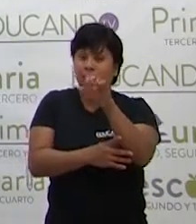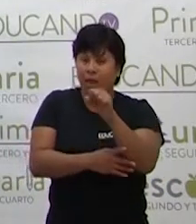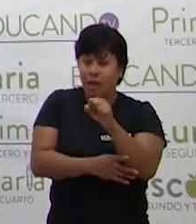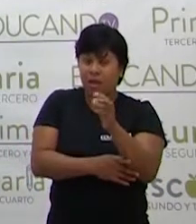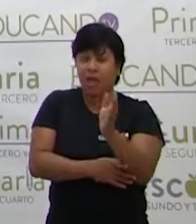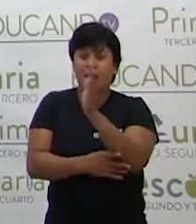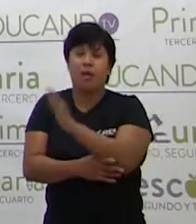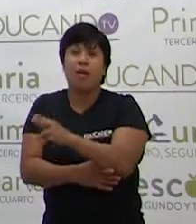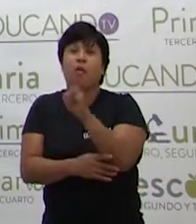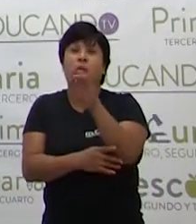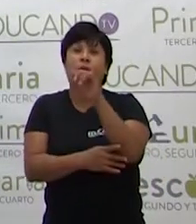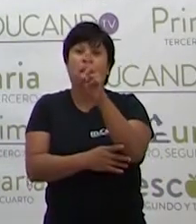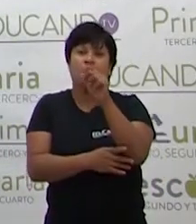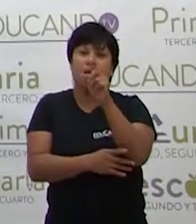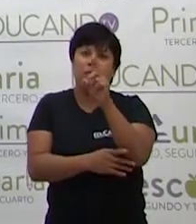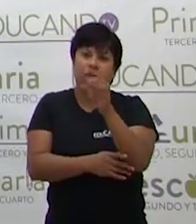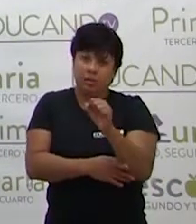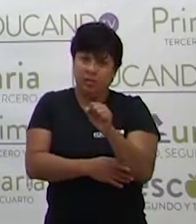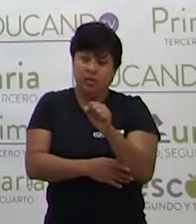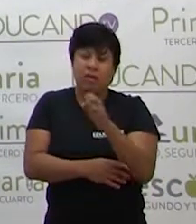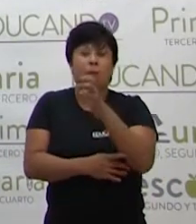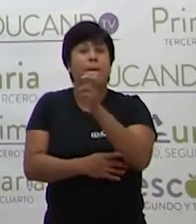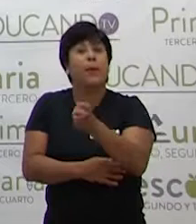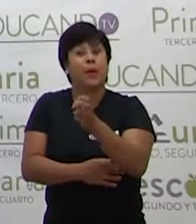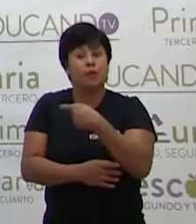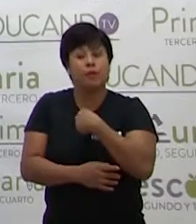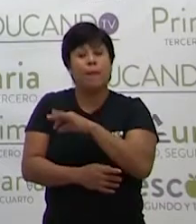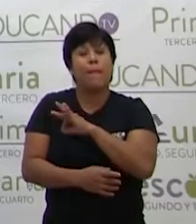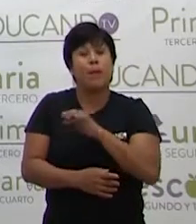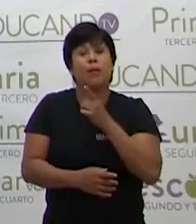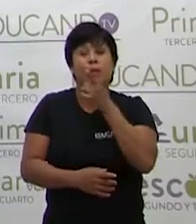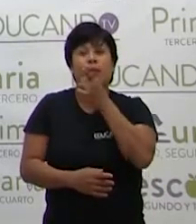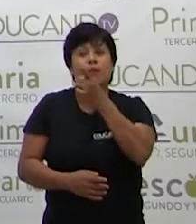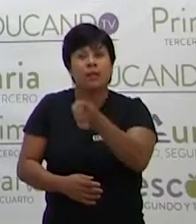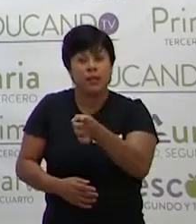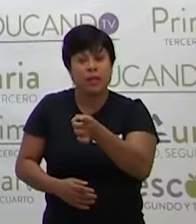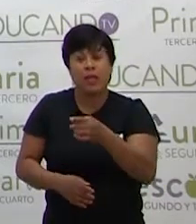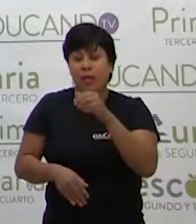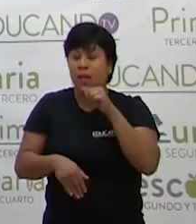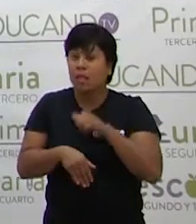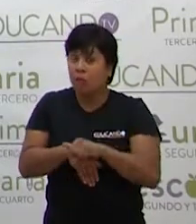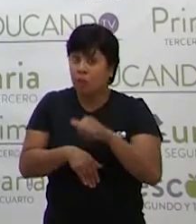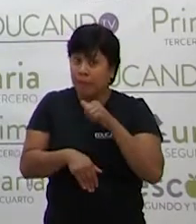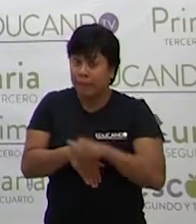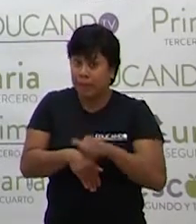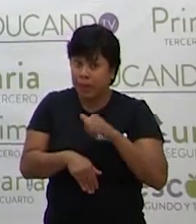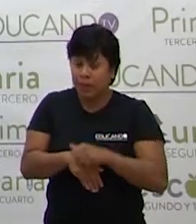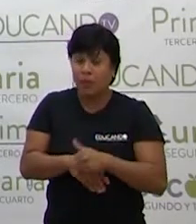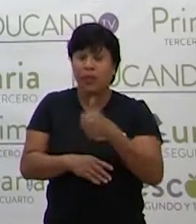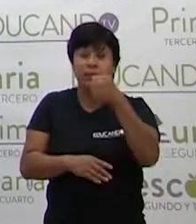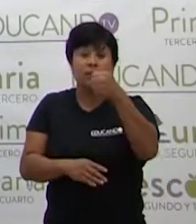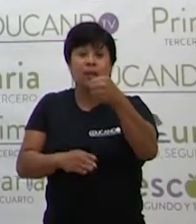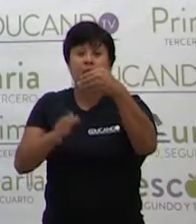en las unidades. Por lo tanto, yo puedo determinar que el número